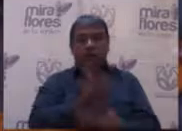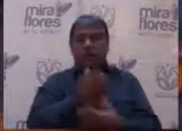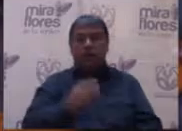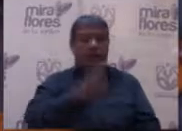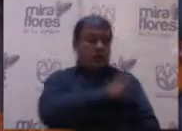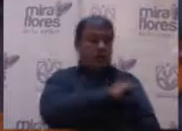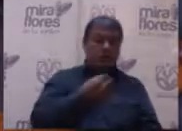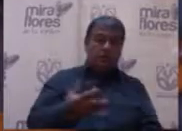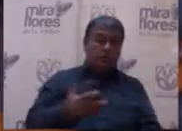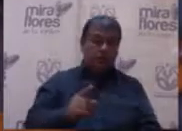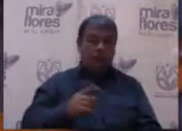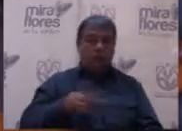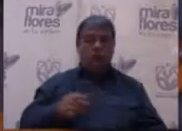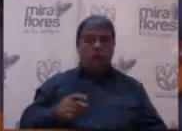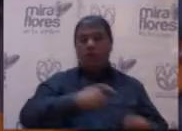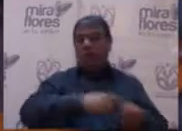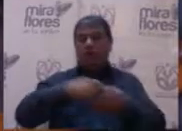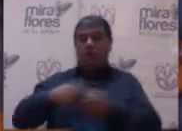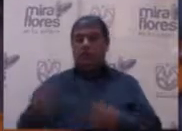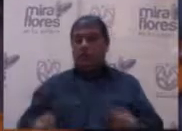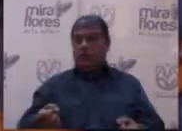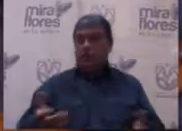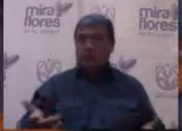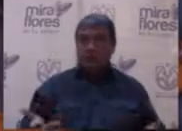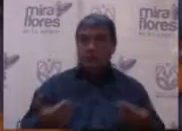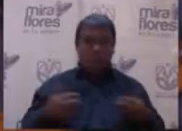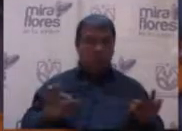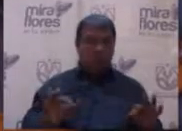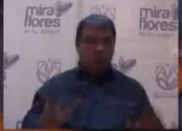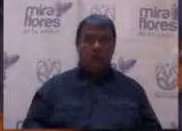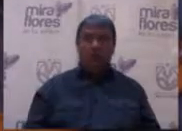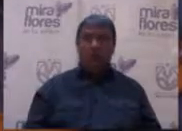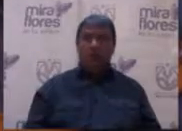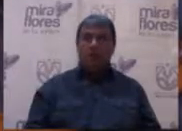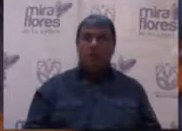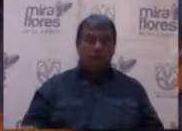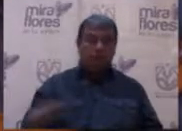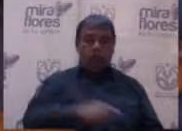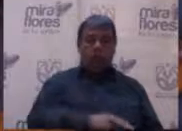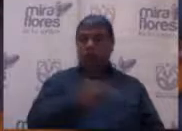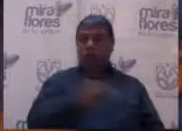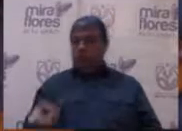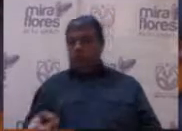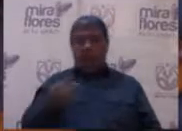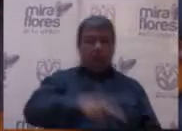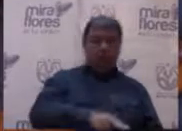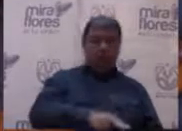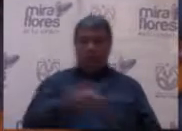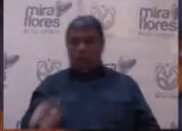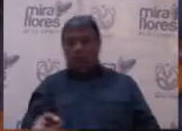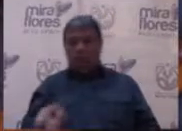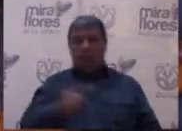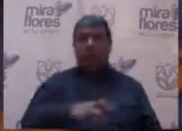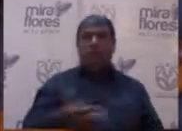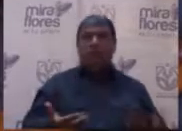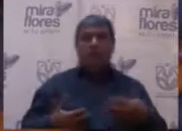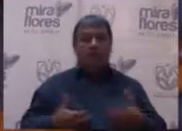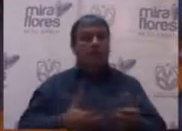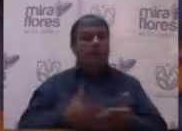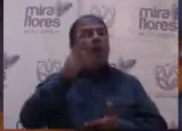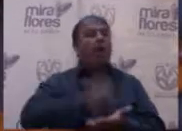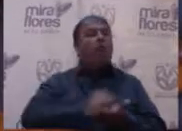Fiscalización dice, yo no levanto vehículos. El peloteo es grande y pues pasa más